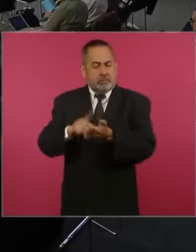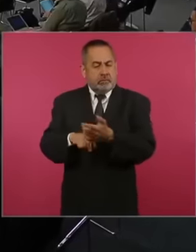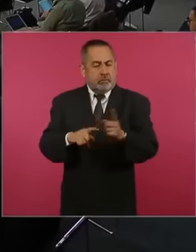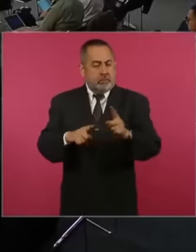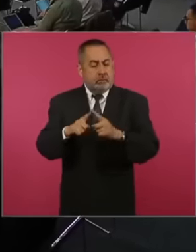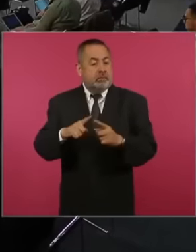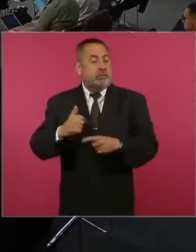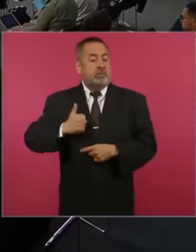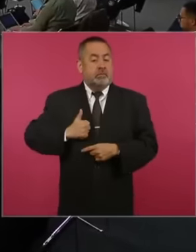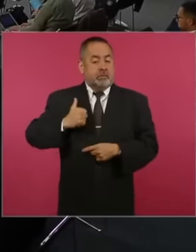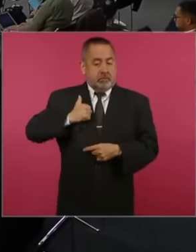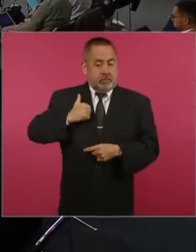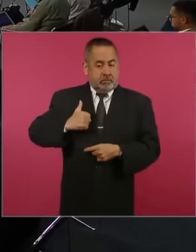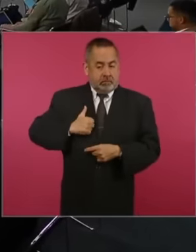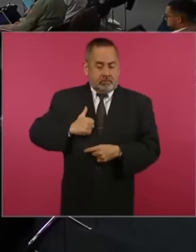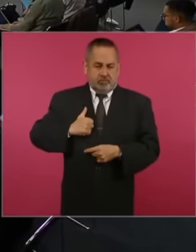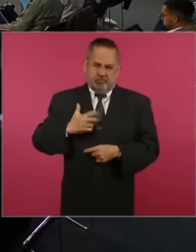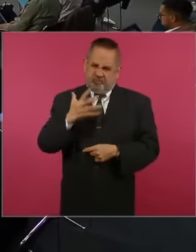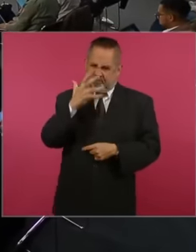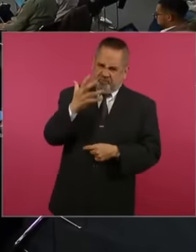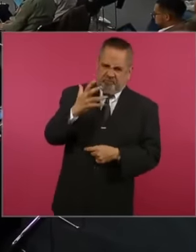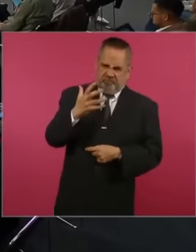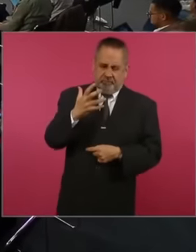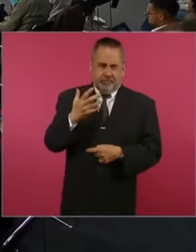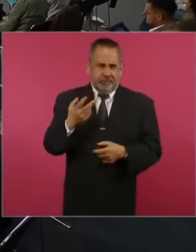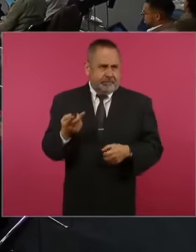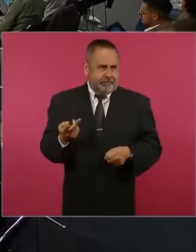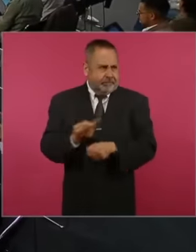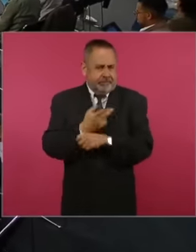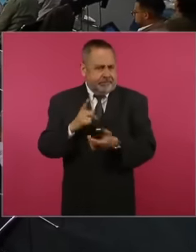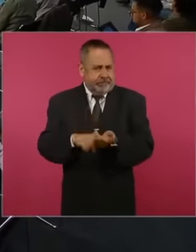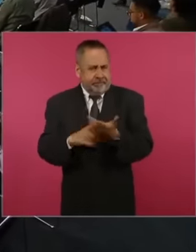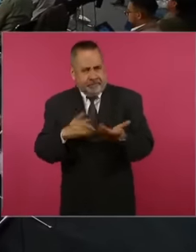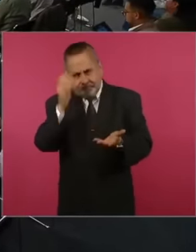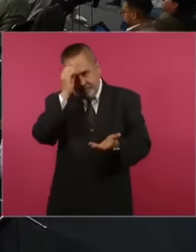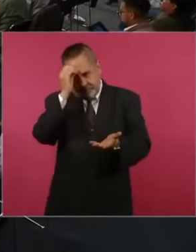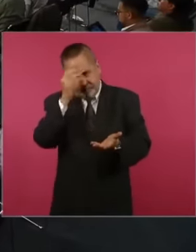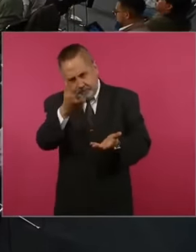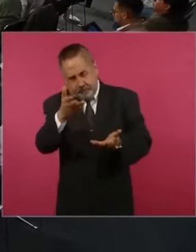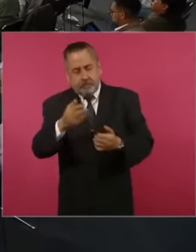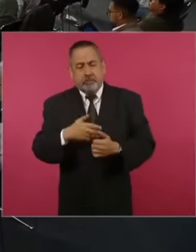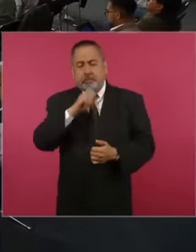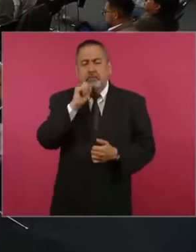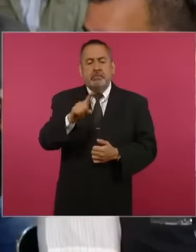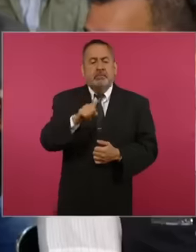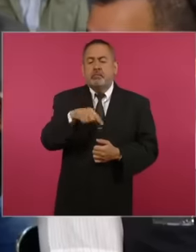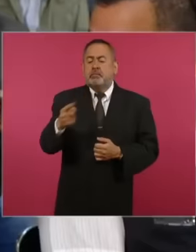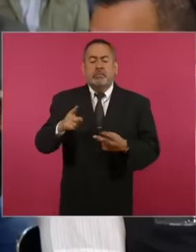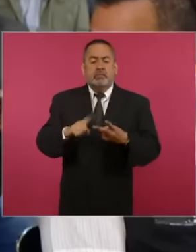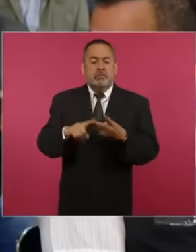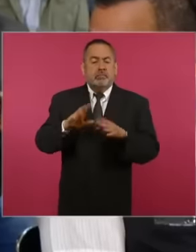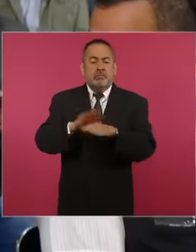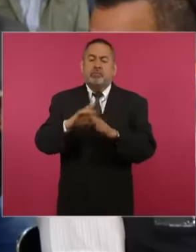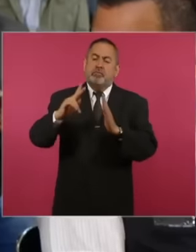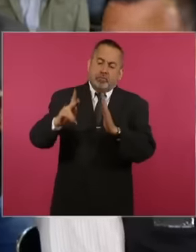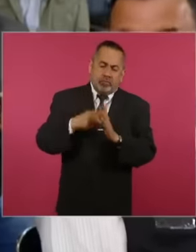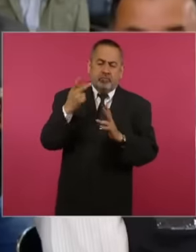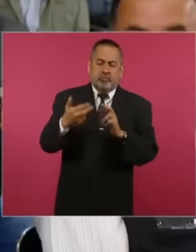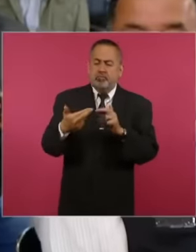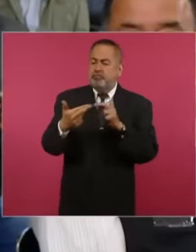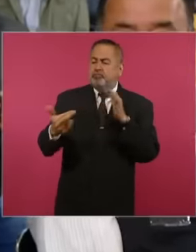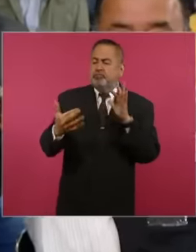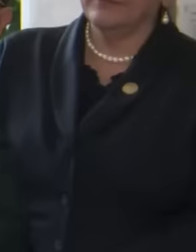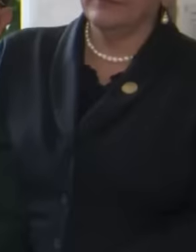tuvo otra postura un poco más enérgica y preguntarle también ¿cuál sería la vía para el restablecimiento de las